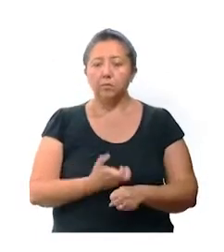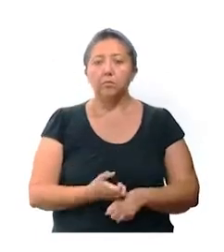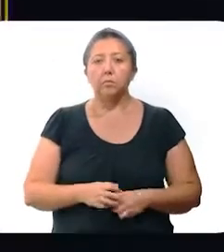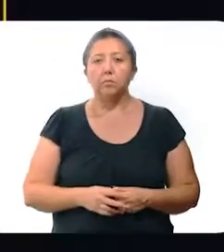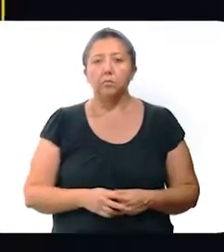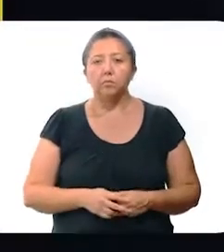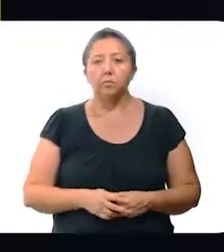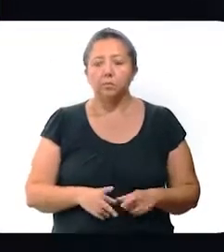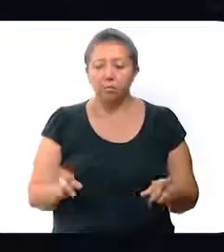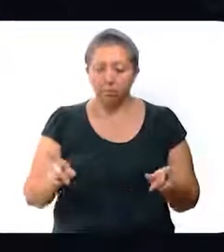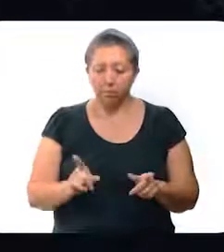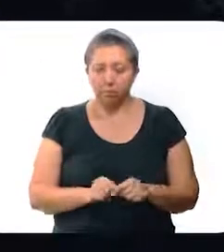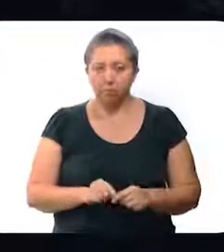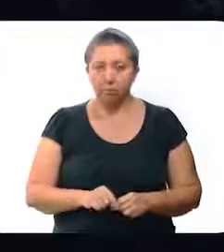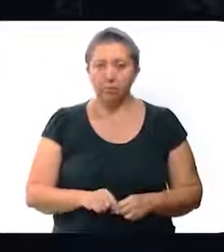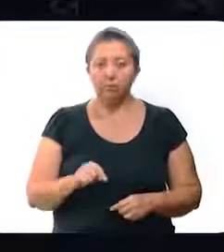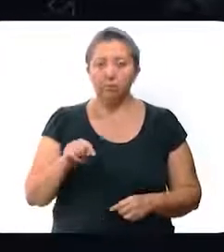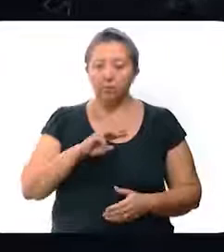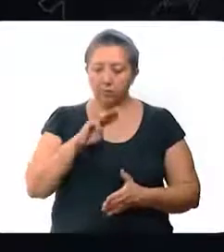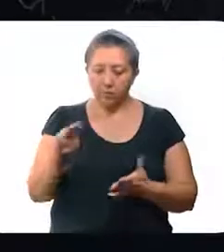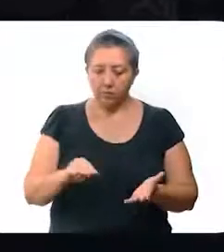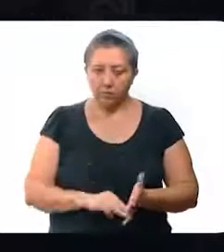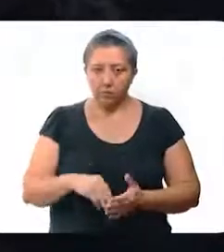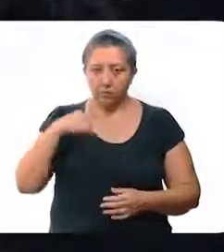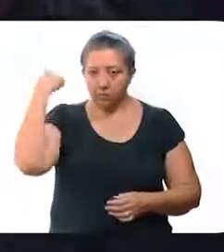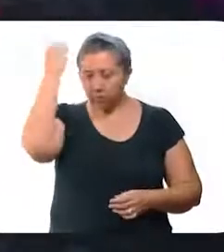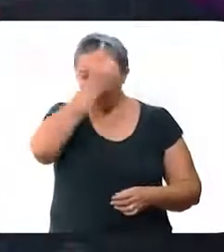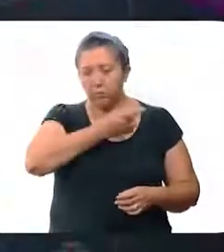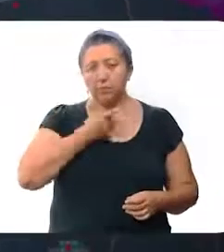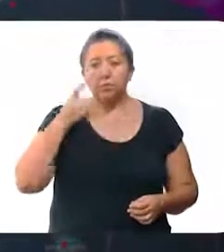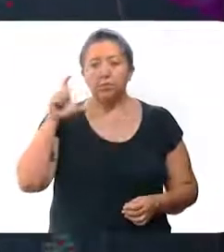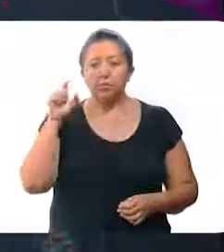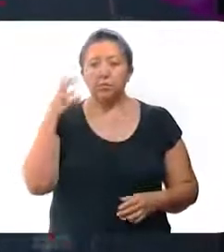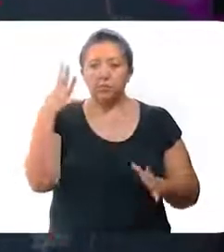estado. Específicamente, en Mérida se han diagnosticado